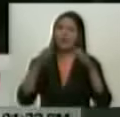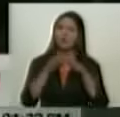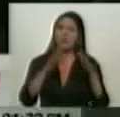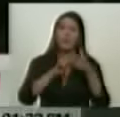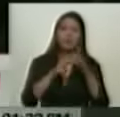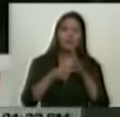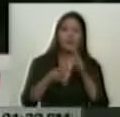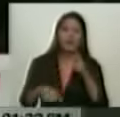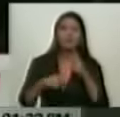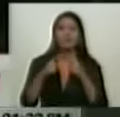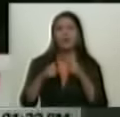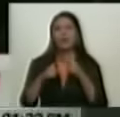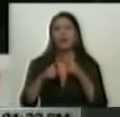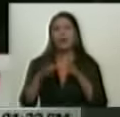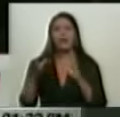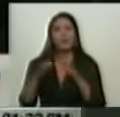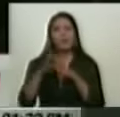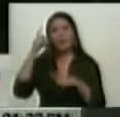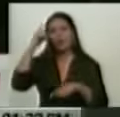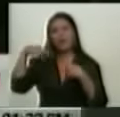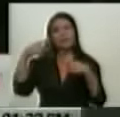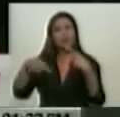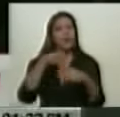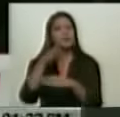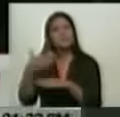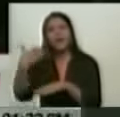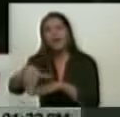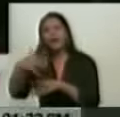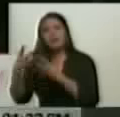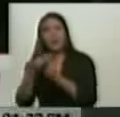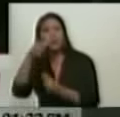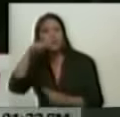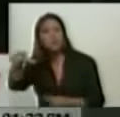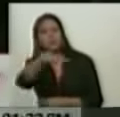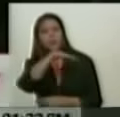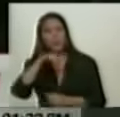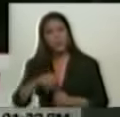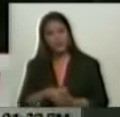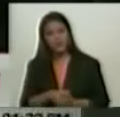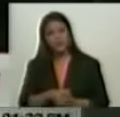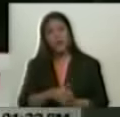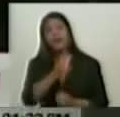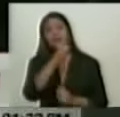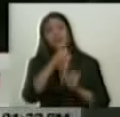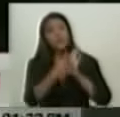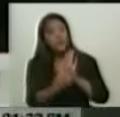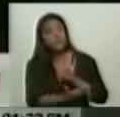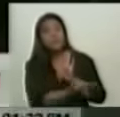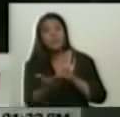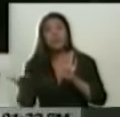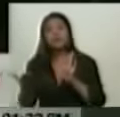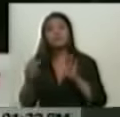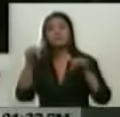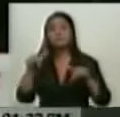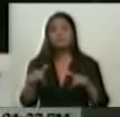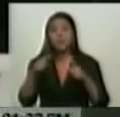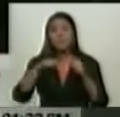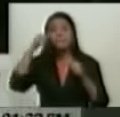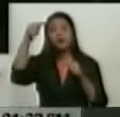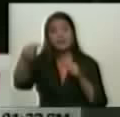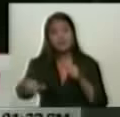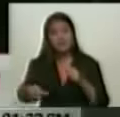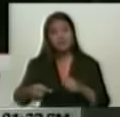técnico el equipo que todos los días salía a la calle Al lado de nuestro pueblo legislador informar que a partir de